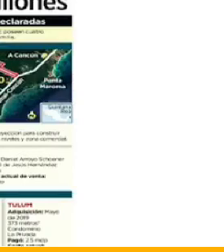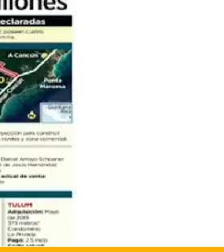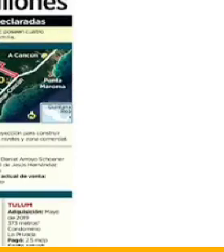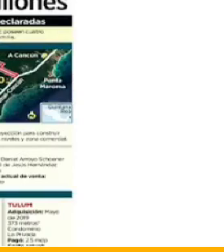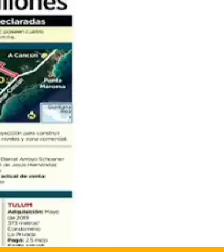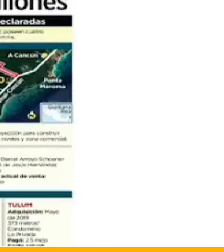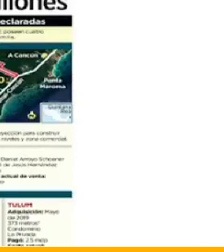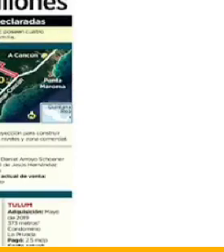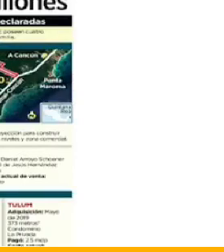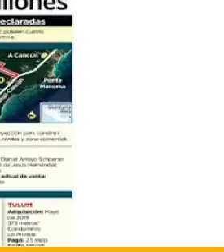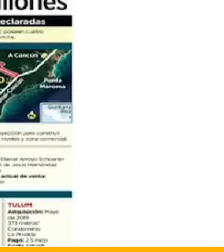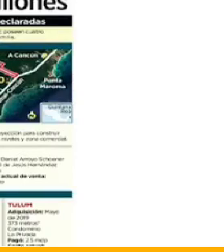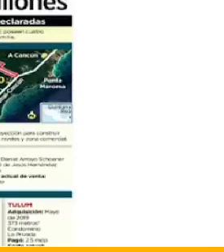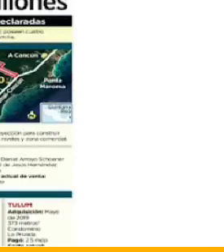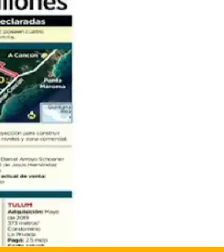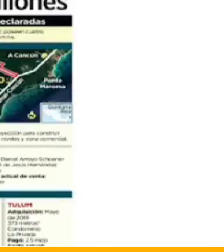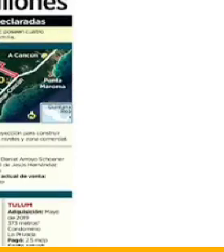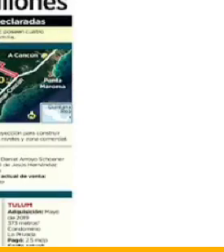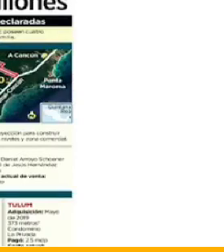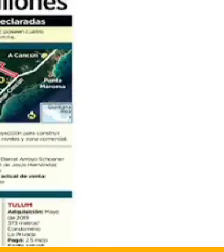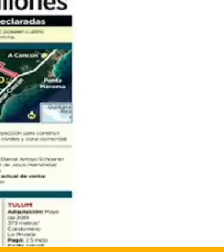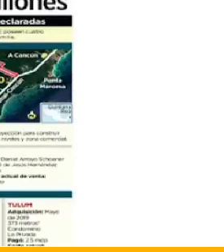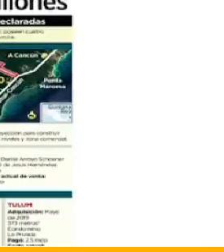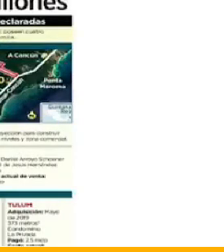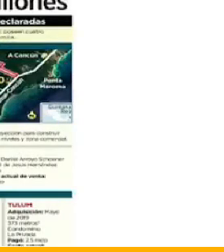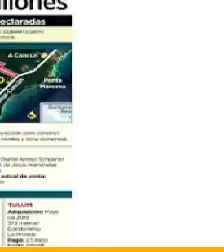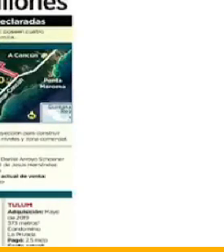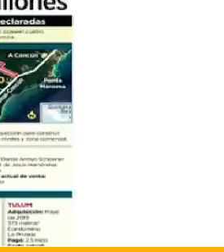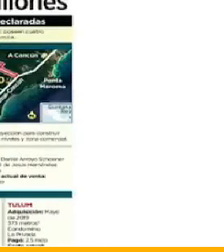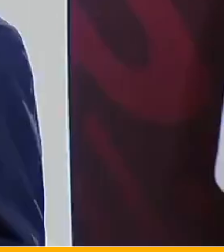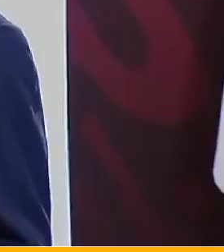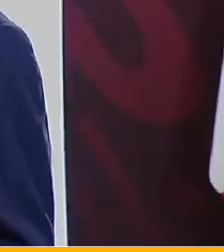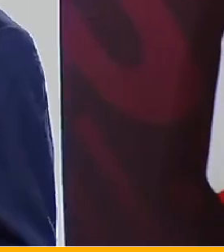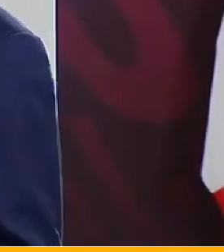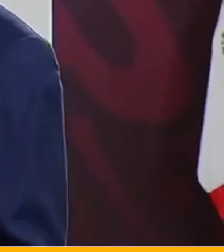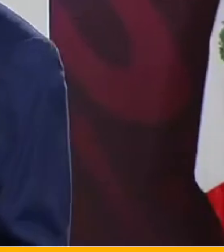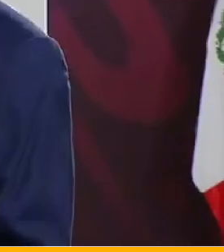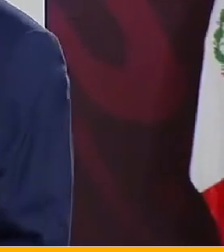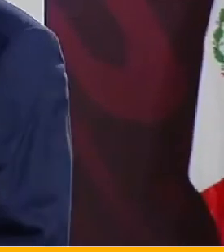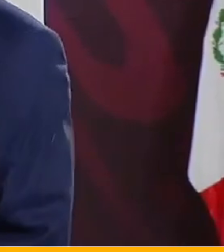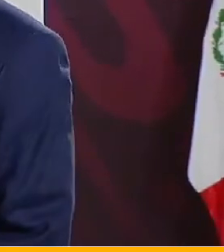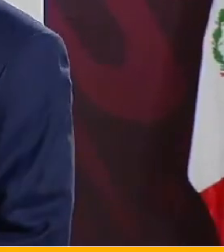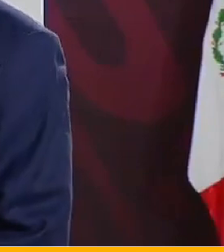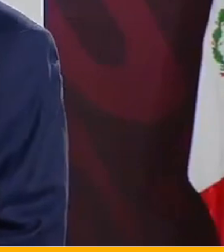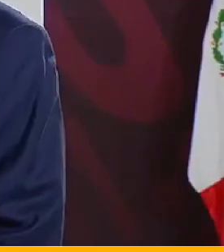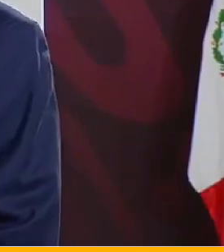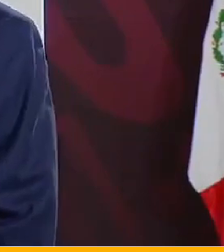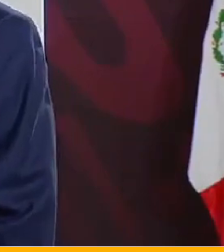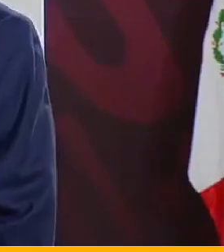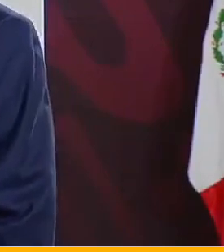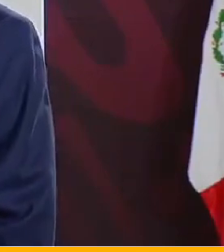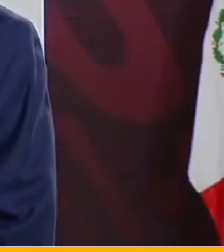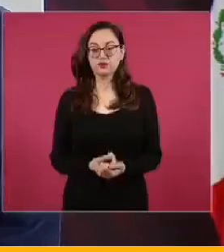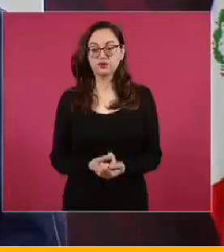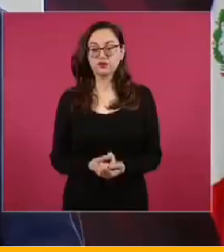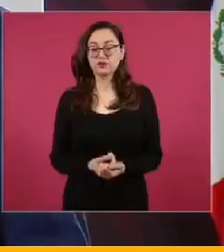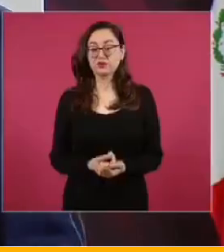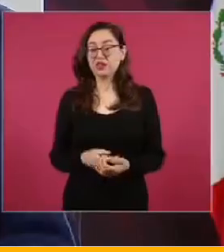ambiente, desde luego arriba, ¿no?, de que se iba a perder